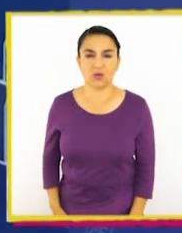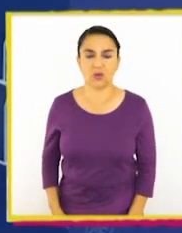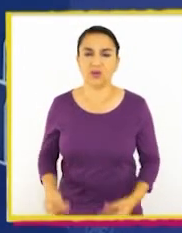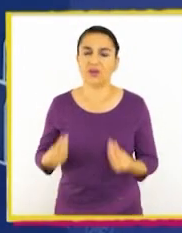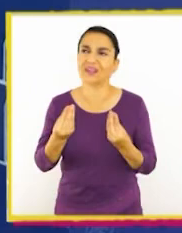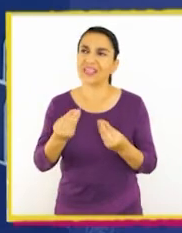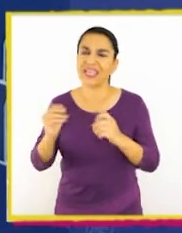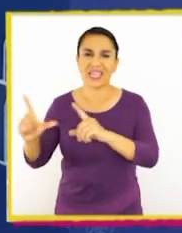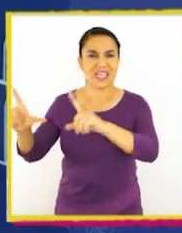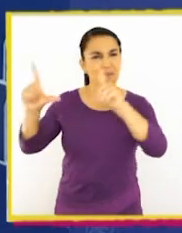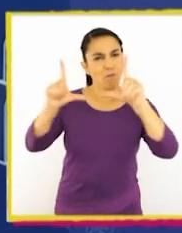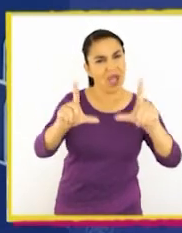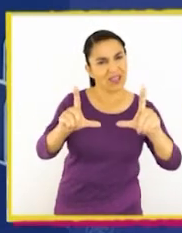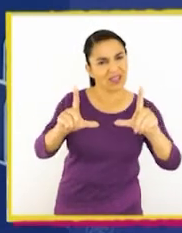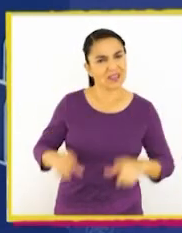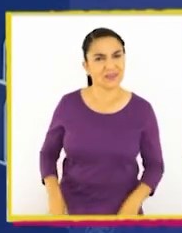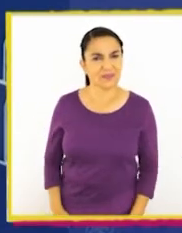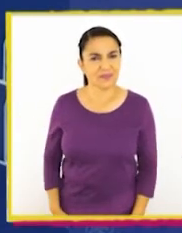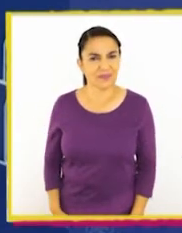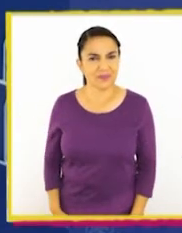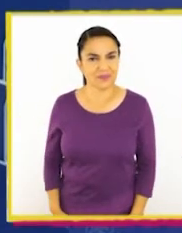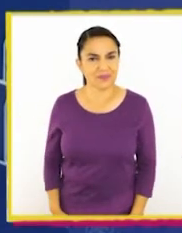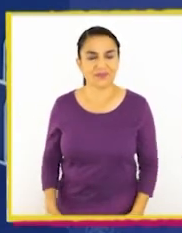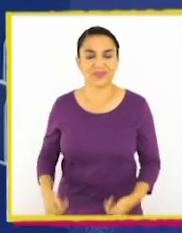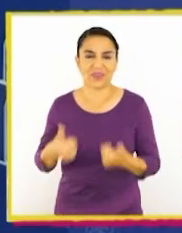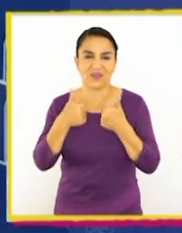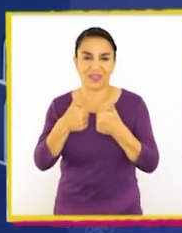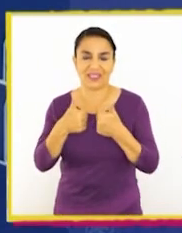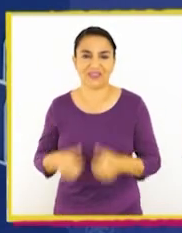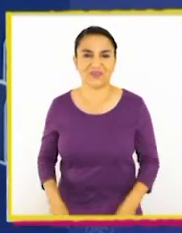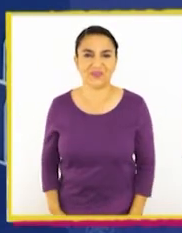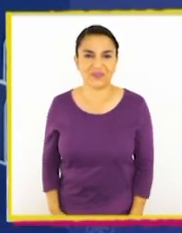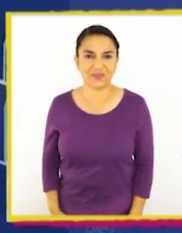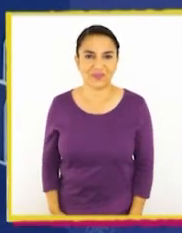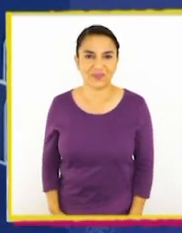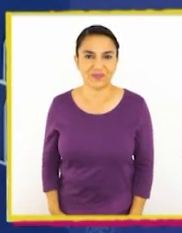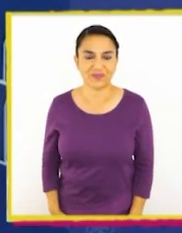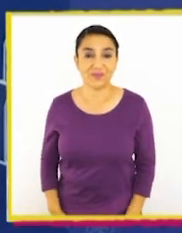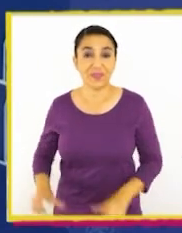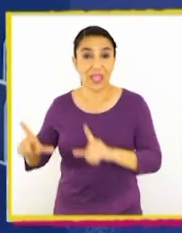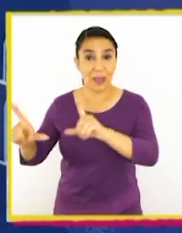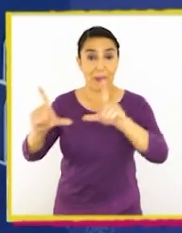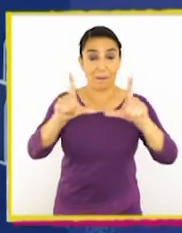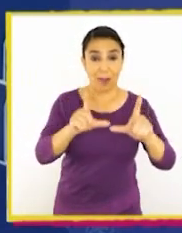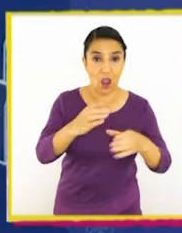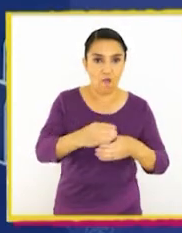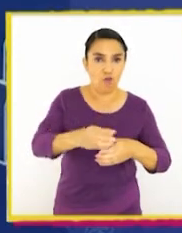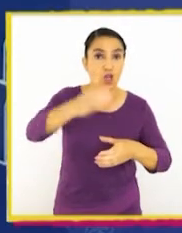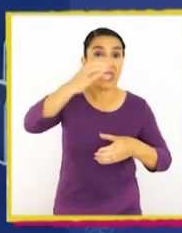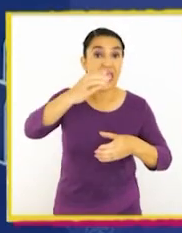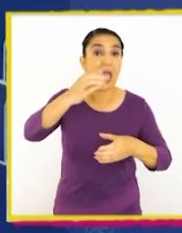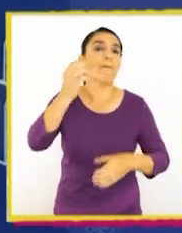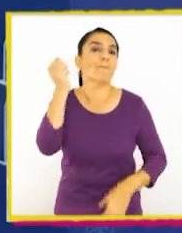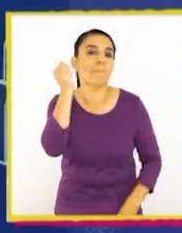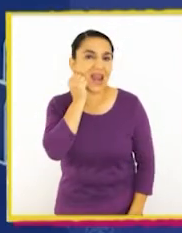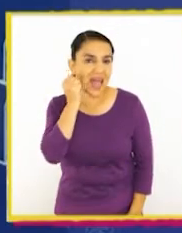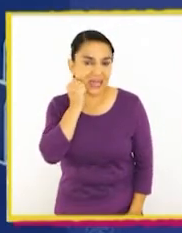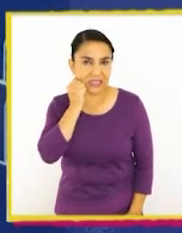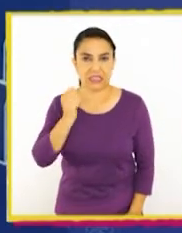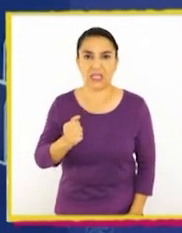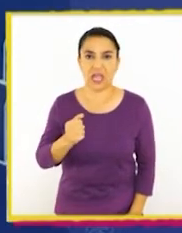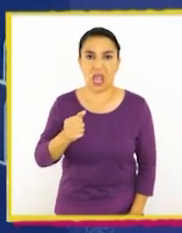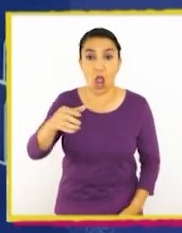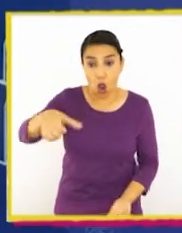¿Qué imagen podríamos incluir? ¡Muy bien! Una imagen de botellas plásticas,